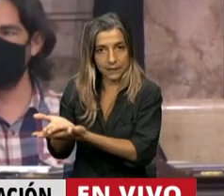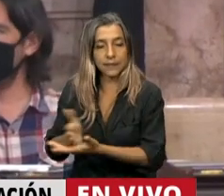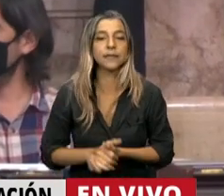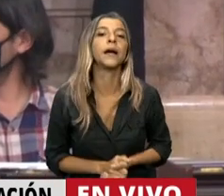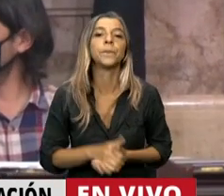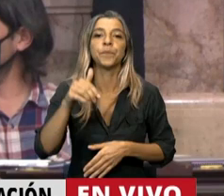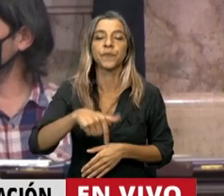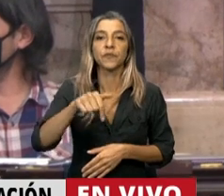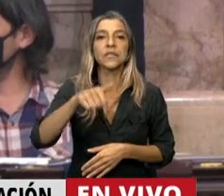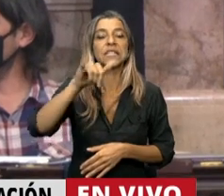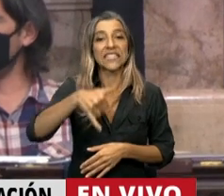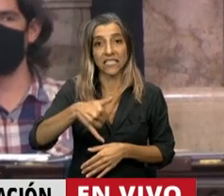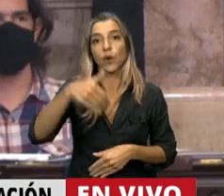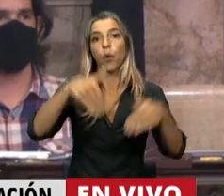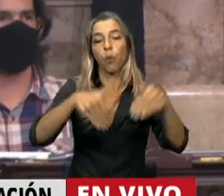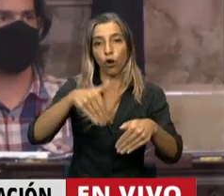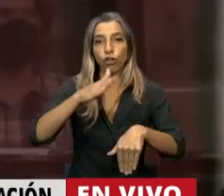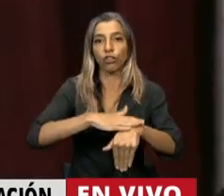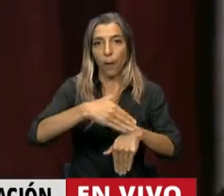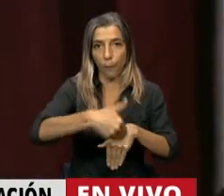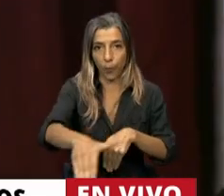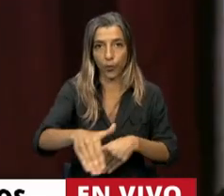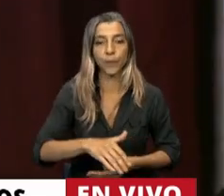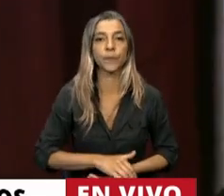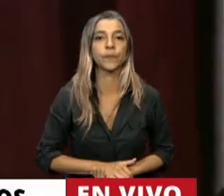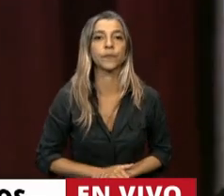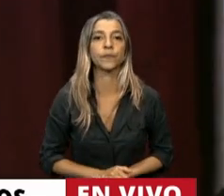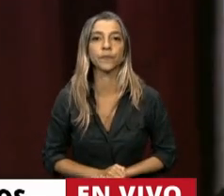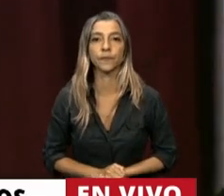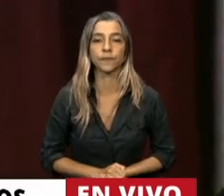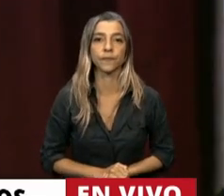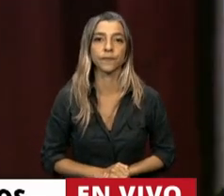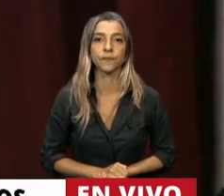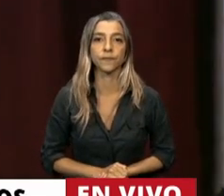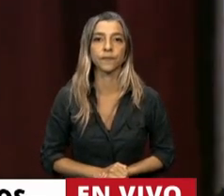Sírvanse marcar su voto. Tiempo.